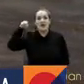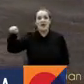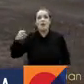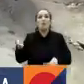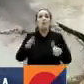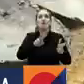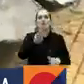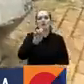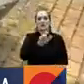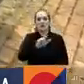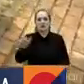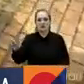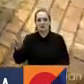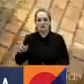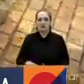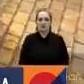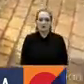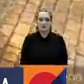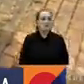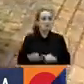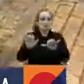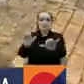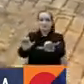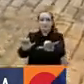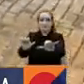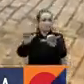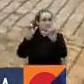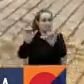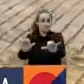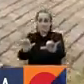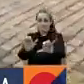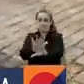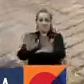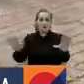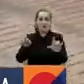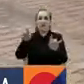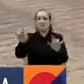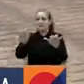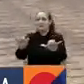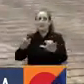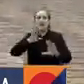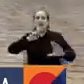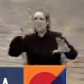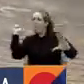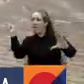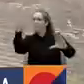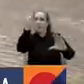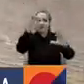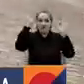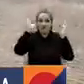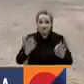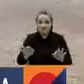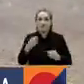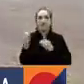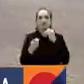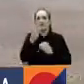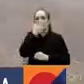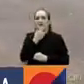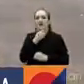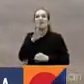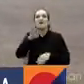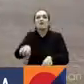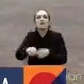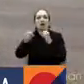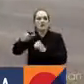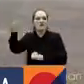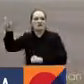20 personas. Y así quedó la escultura para siempre, forjada en las manos del artista y dañada por la violencia, como un